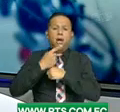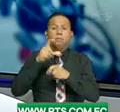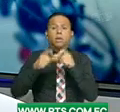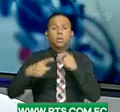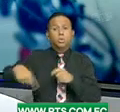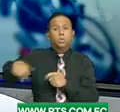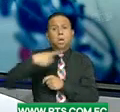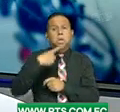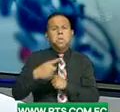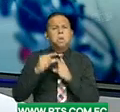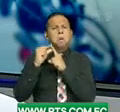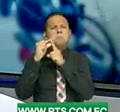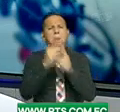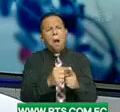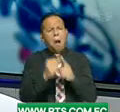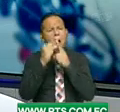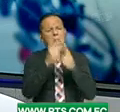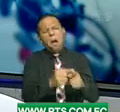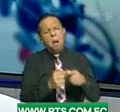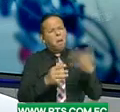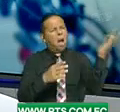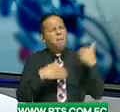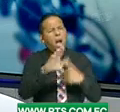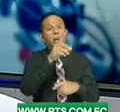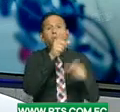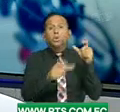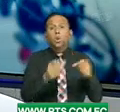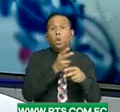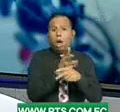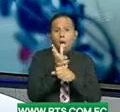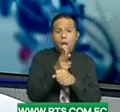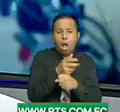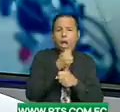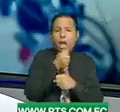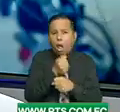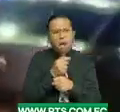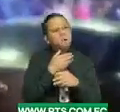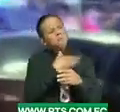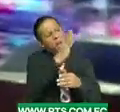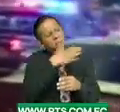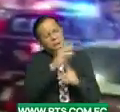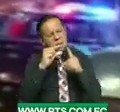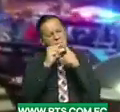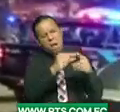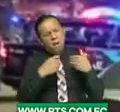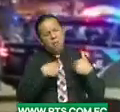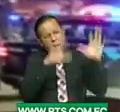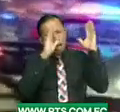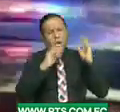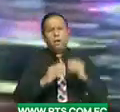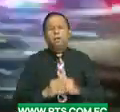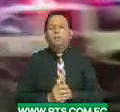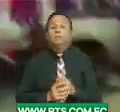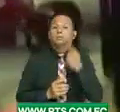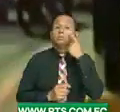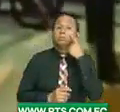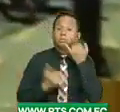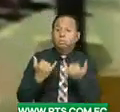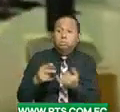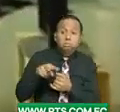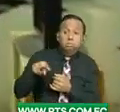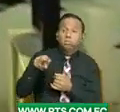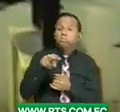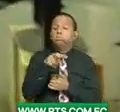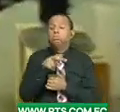con insultos a la prensa retirarse del lugar. La situación en esta hora en el mercado de